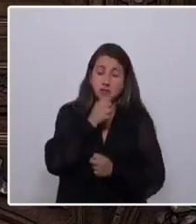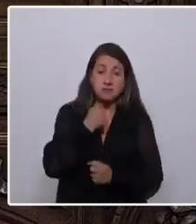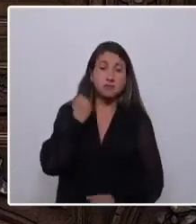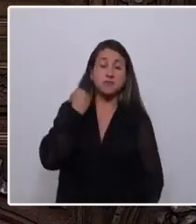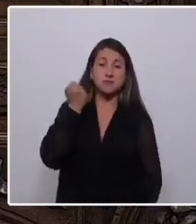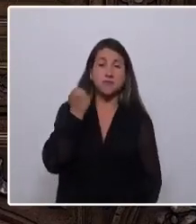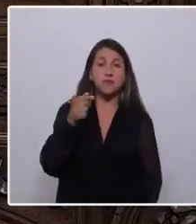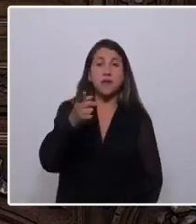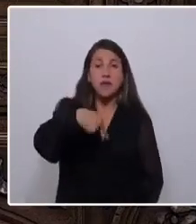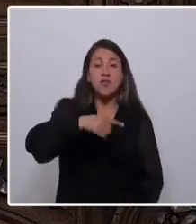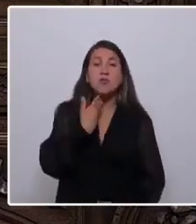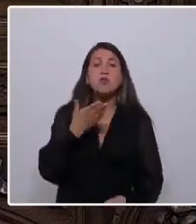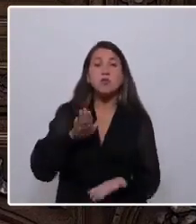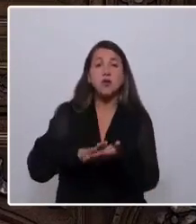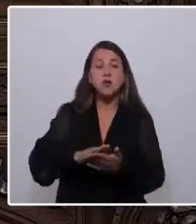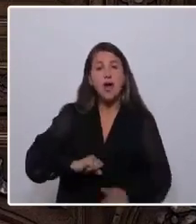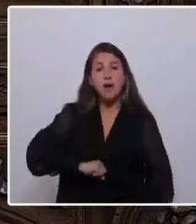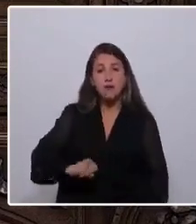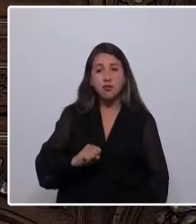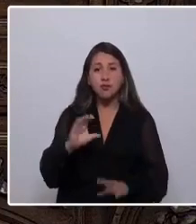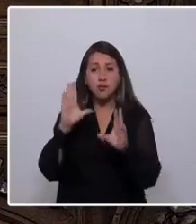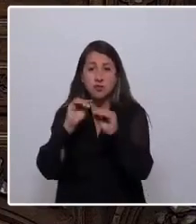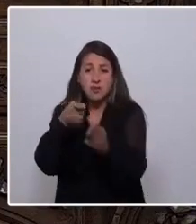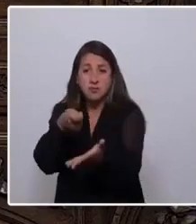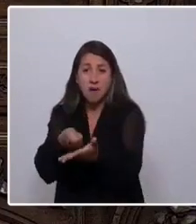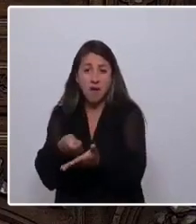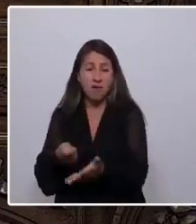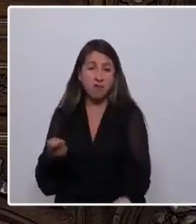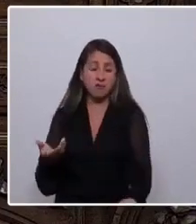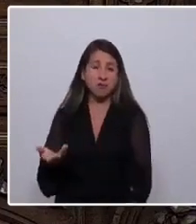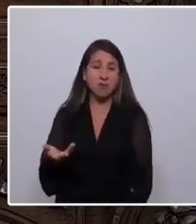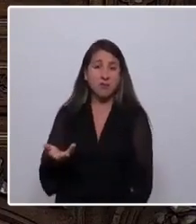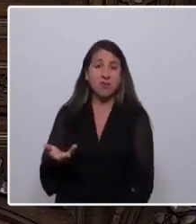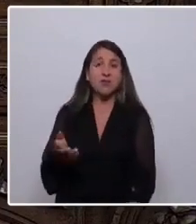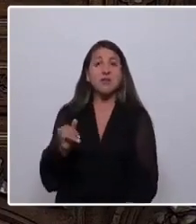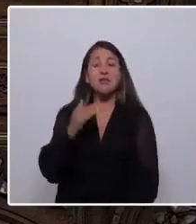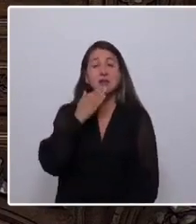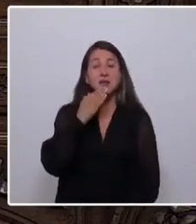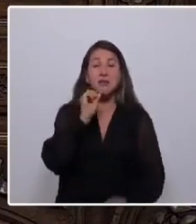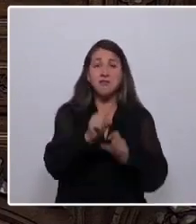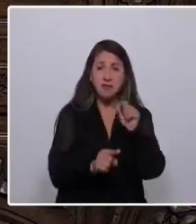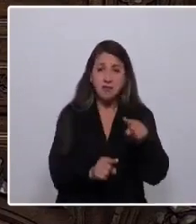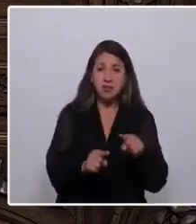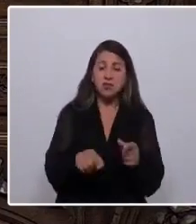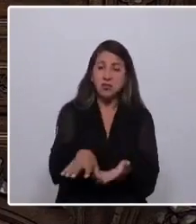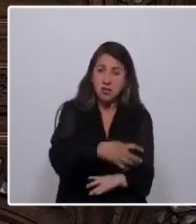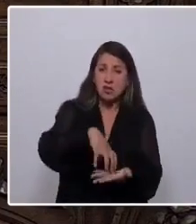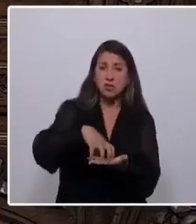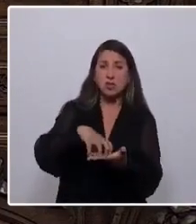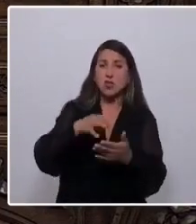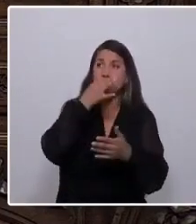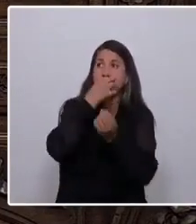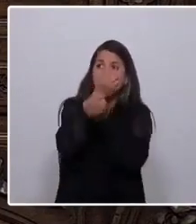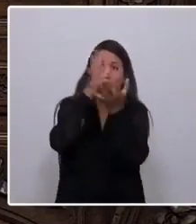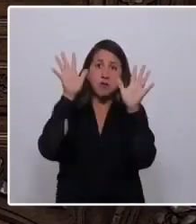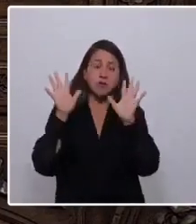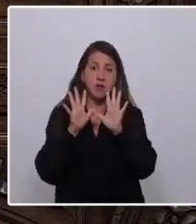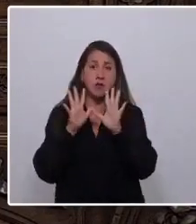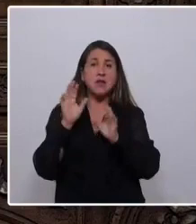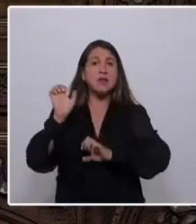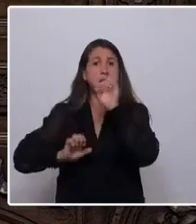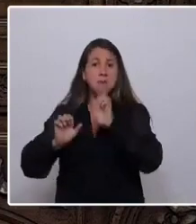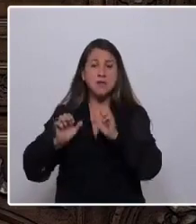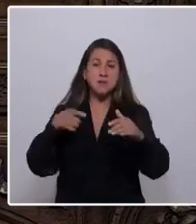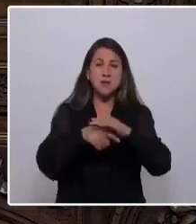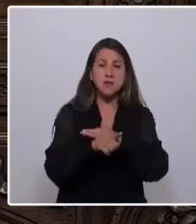que murieron en abortos clandestinos, por aquellas que murieron defendiendo su territorio de la devastación medioambiental del gran empresariado,